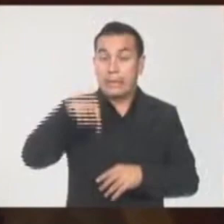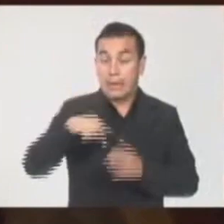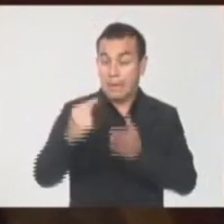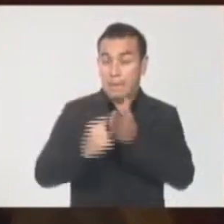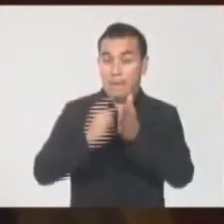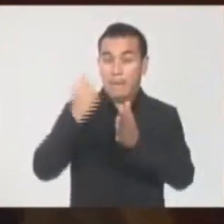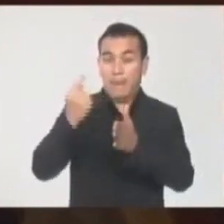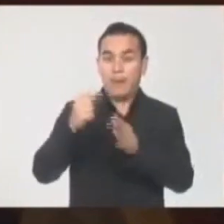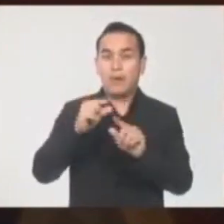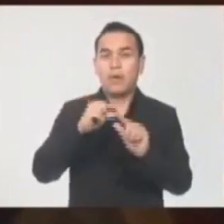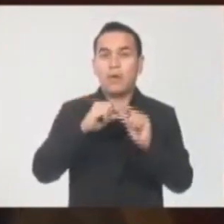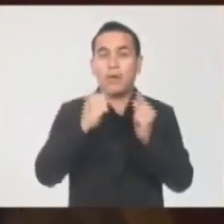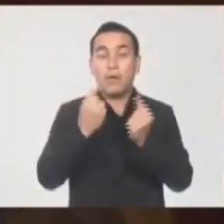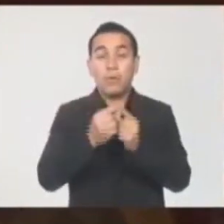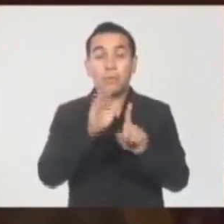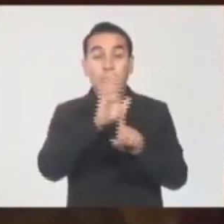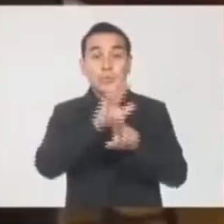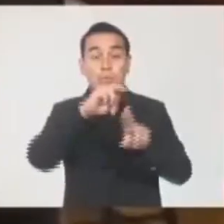el gobierno de ellos.